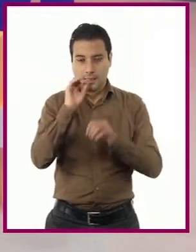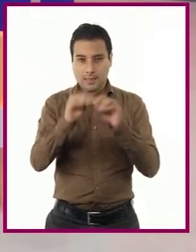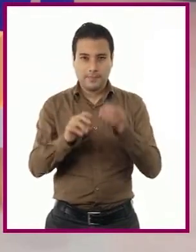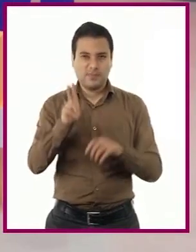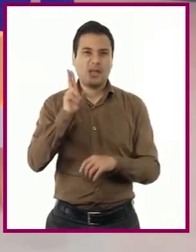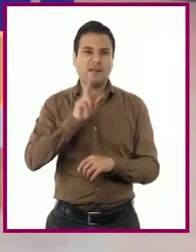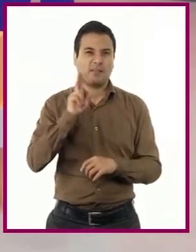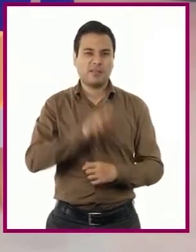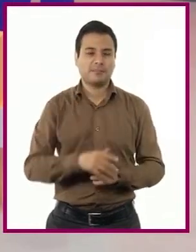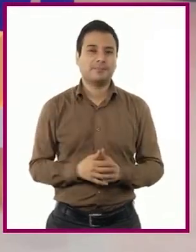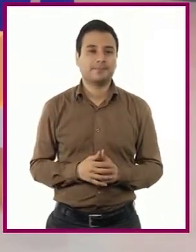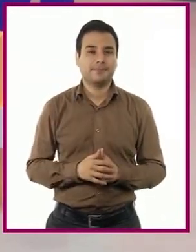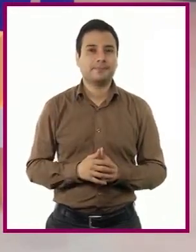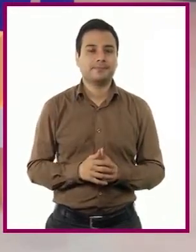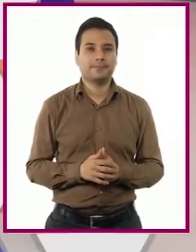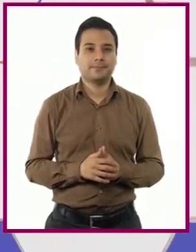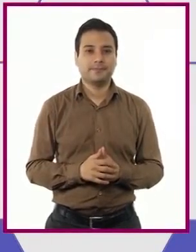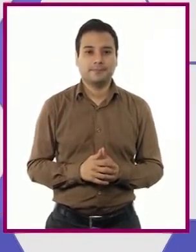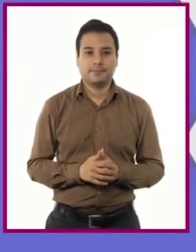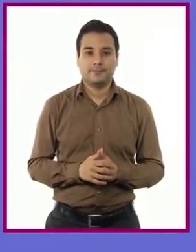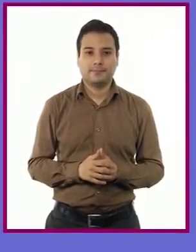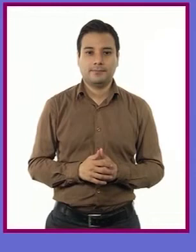e interesantes.